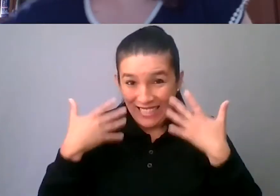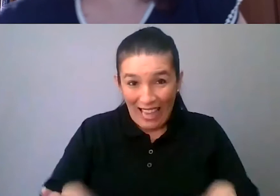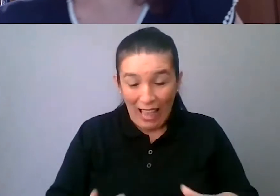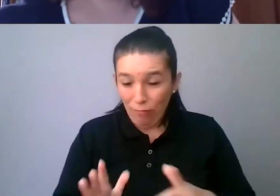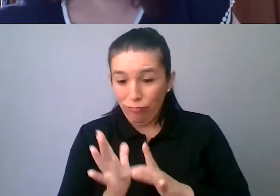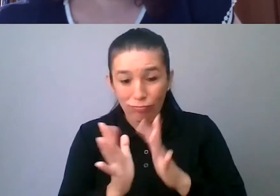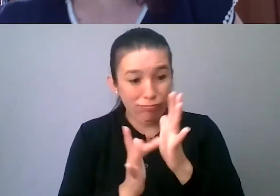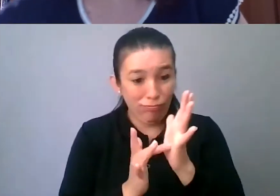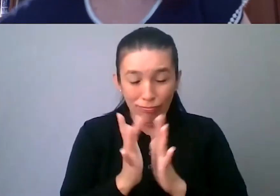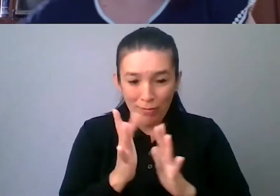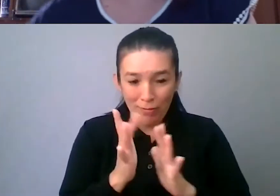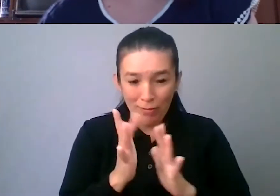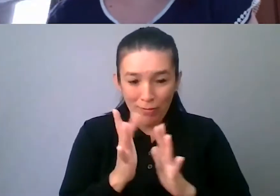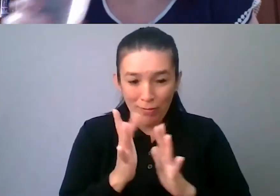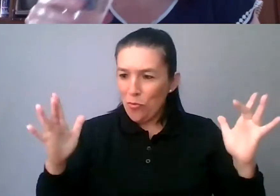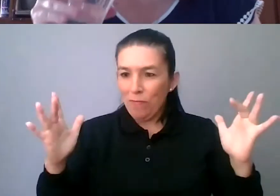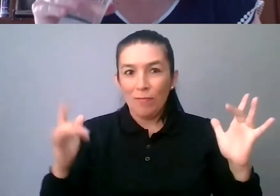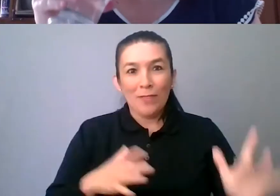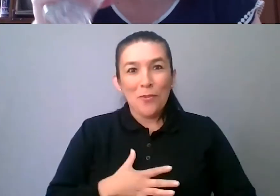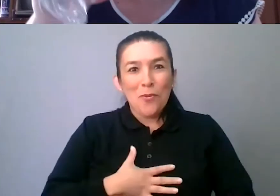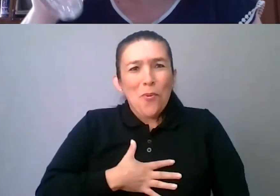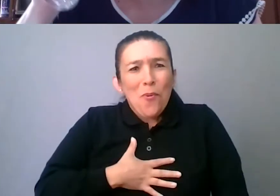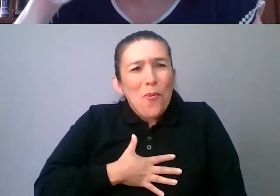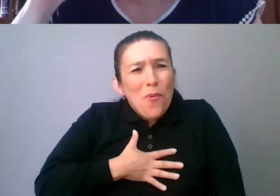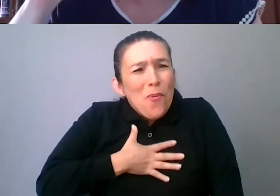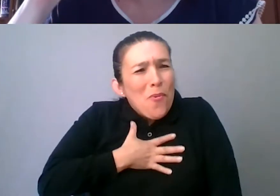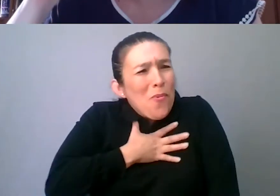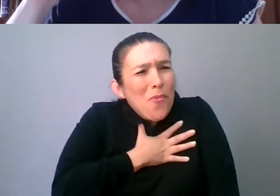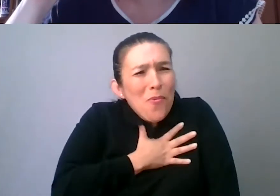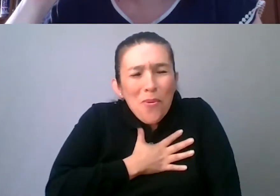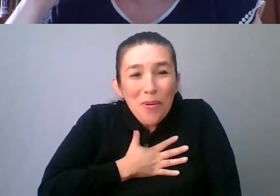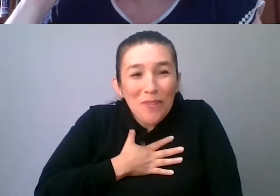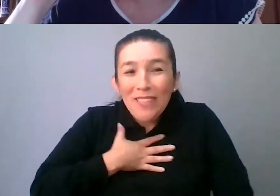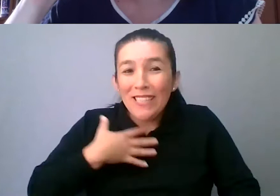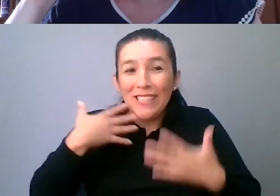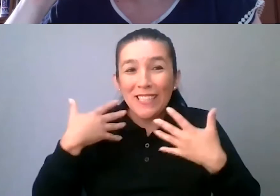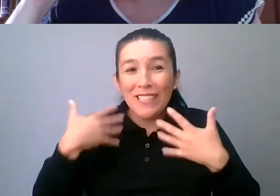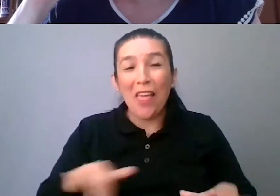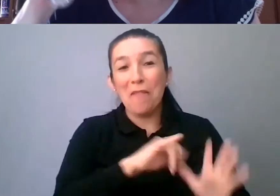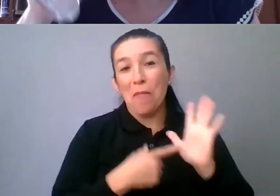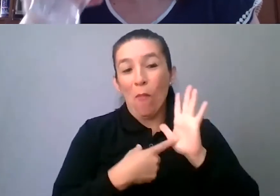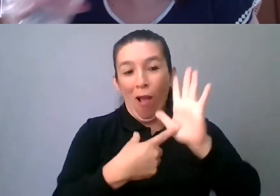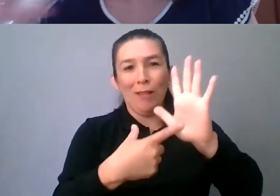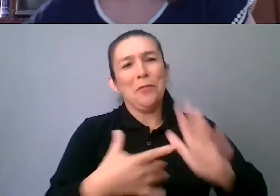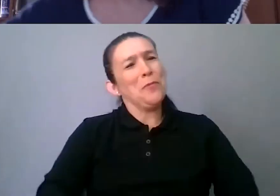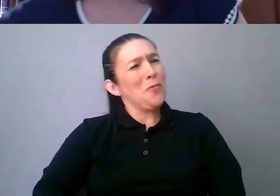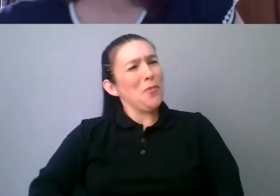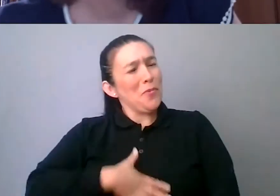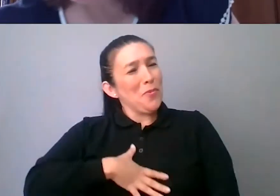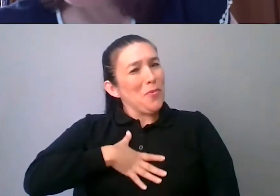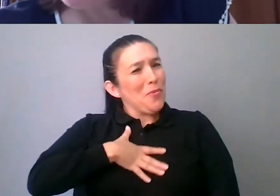que nos inunda el cuerpo todo entero cuando hacemos una figura de hilos y la mostramos. De